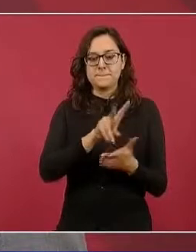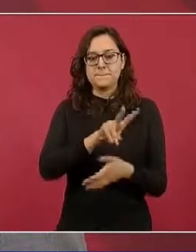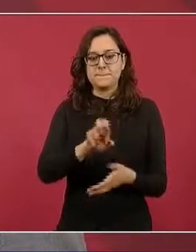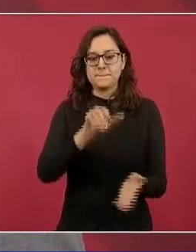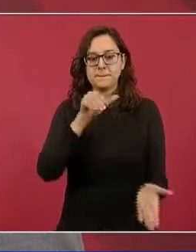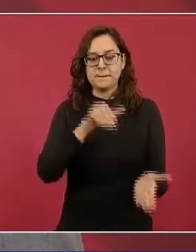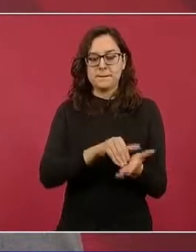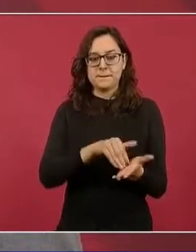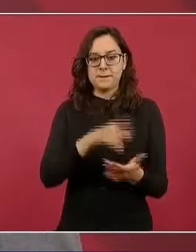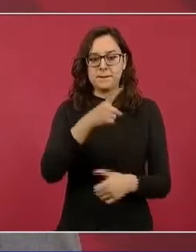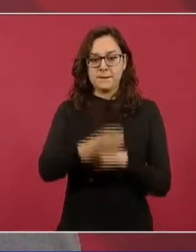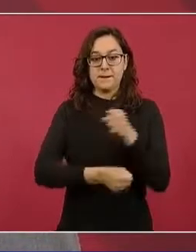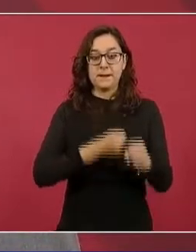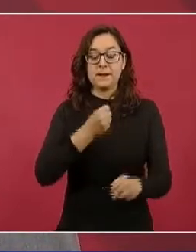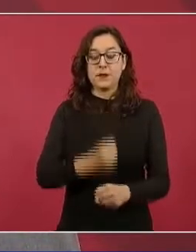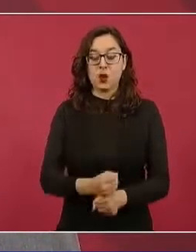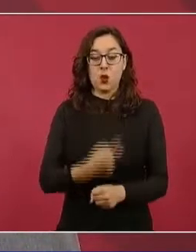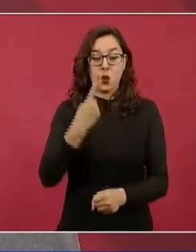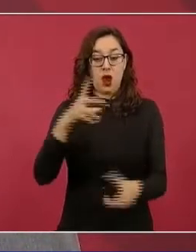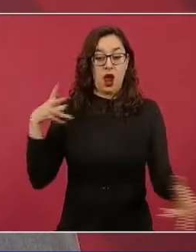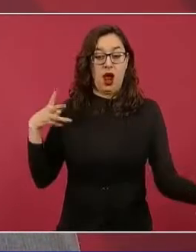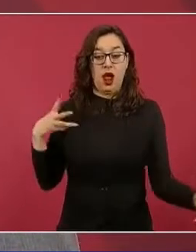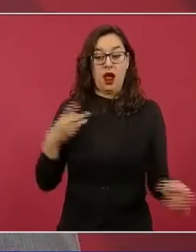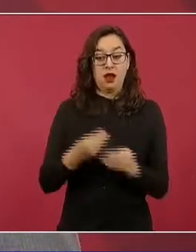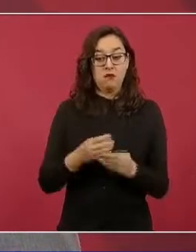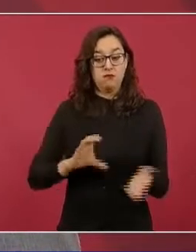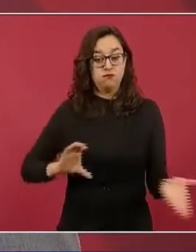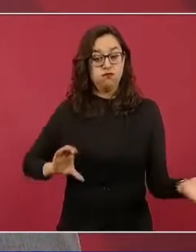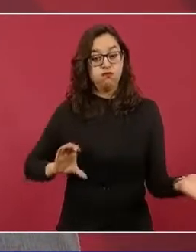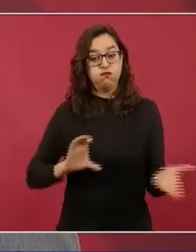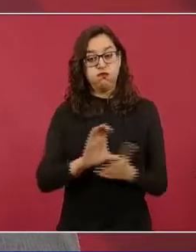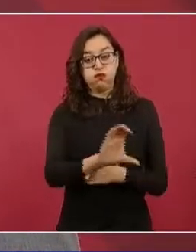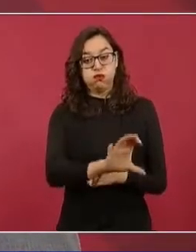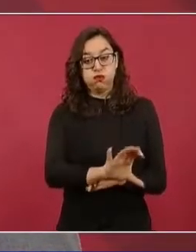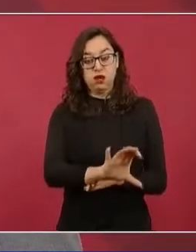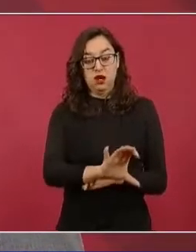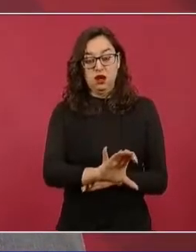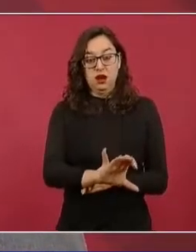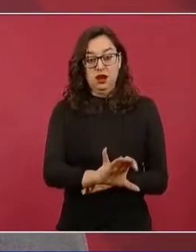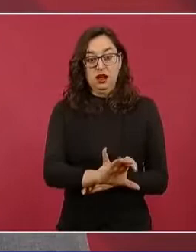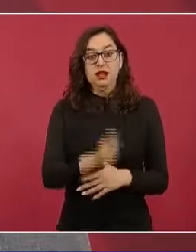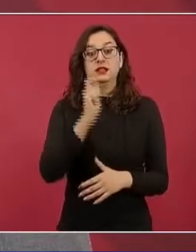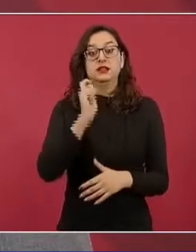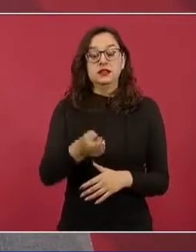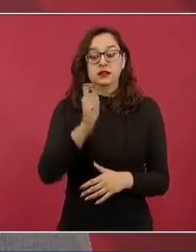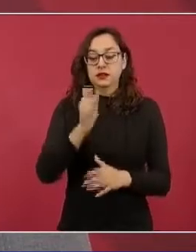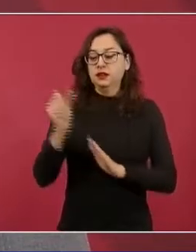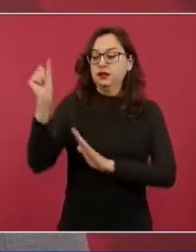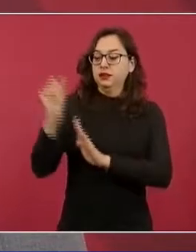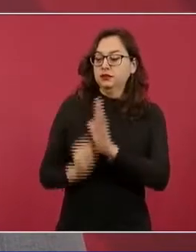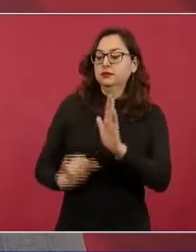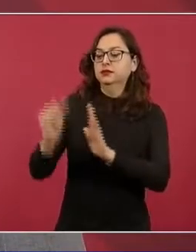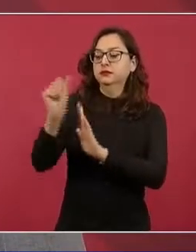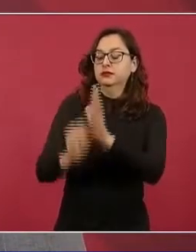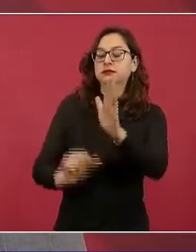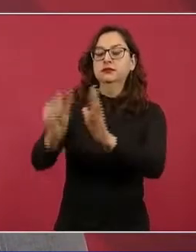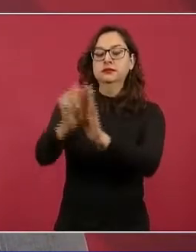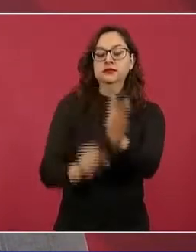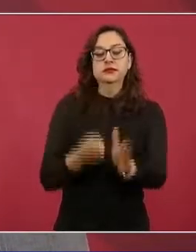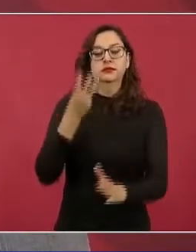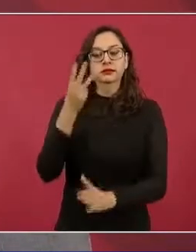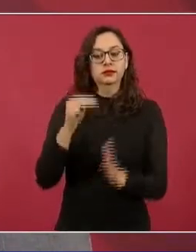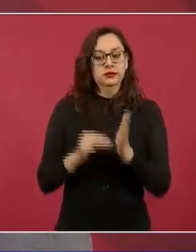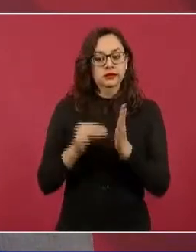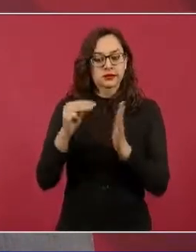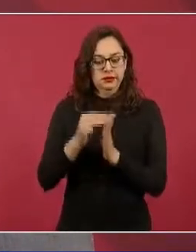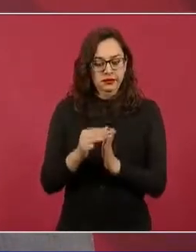35.200.000 pesos el año pasado. O sea, a razón de 3 millones de pesos mensuales.